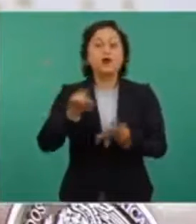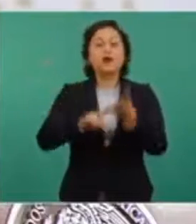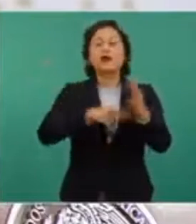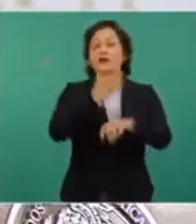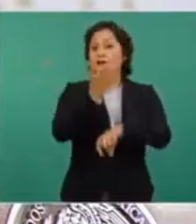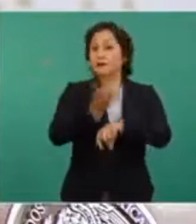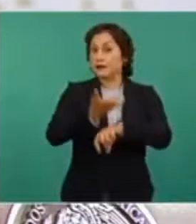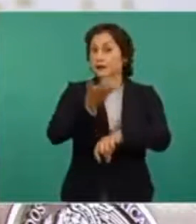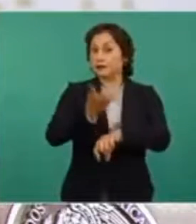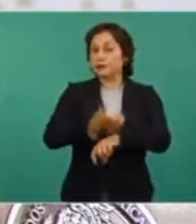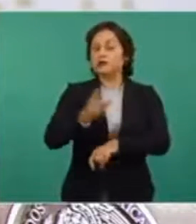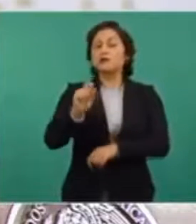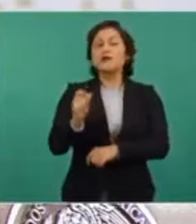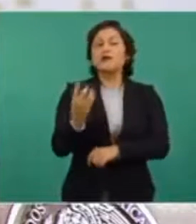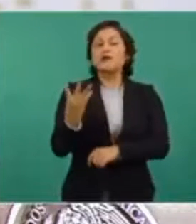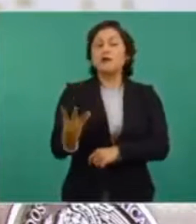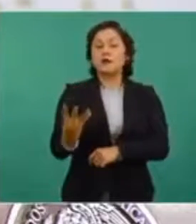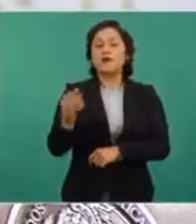Estados Unidos del